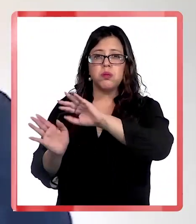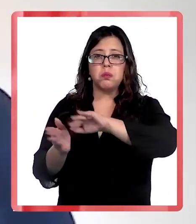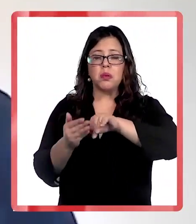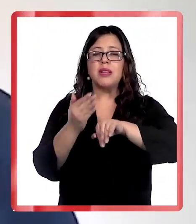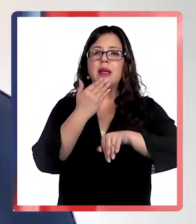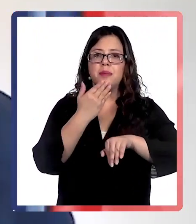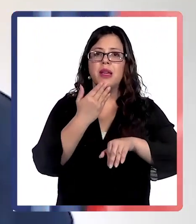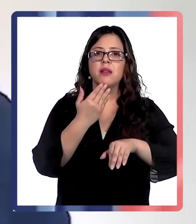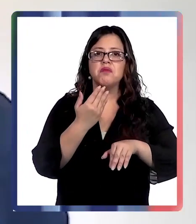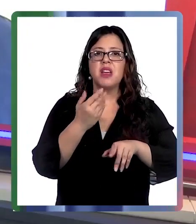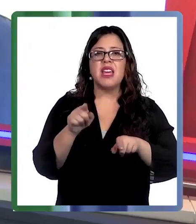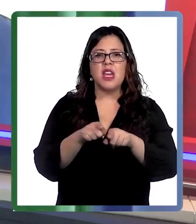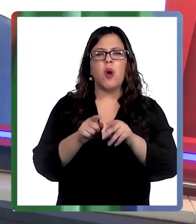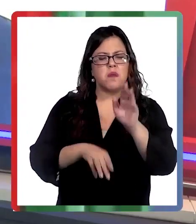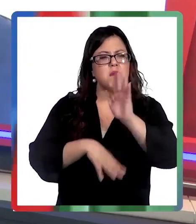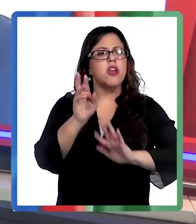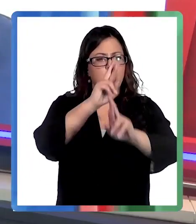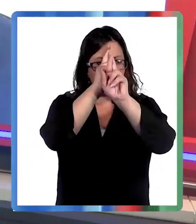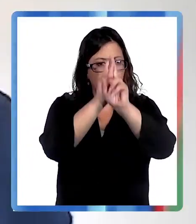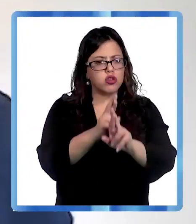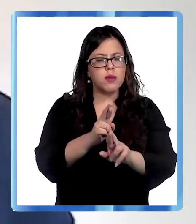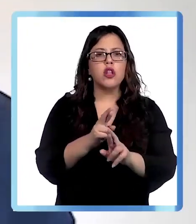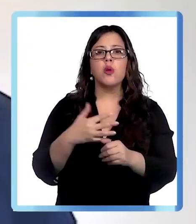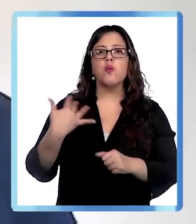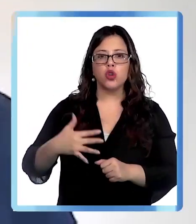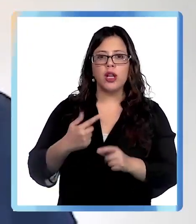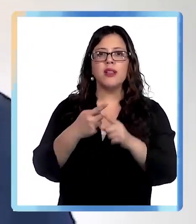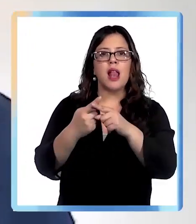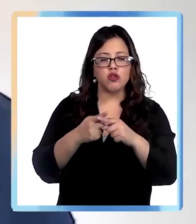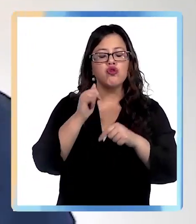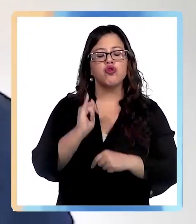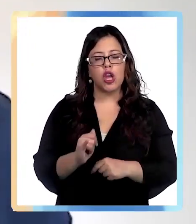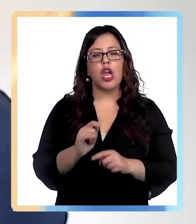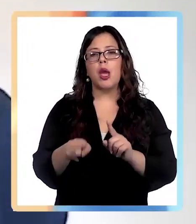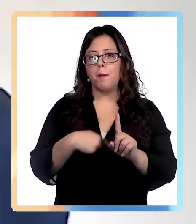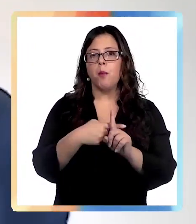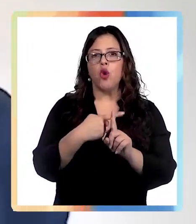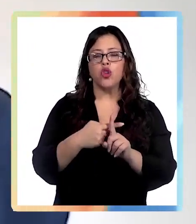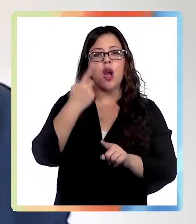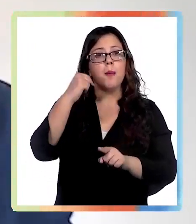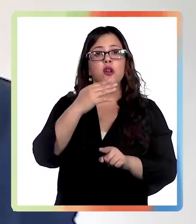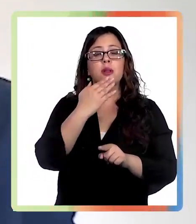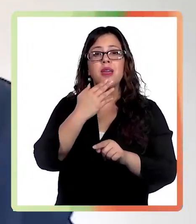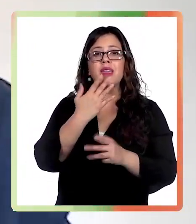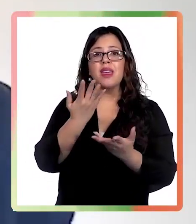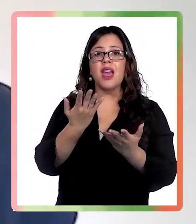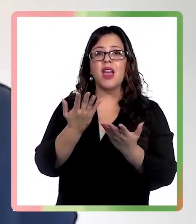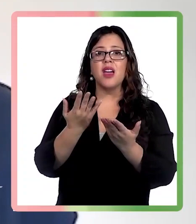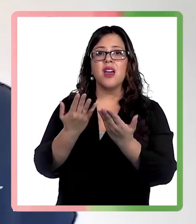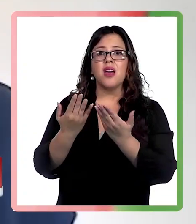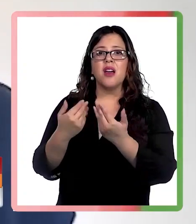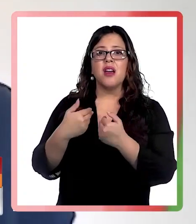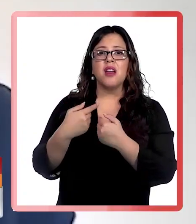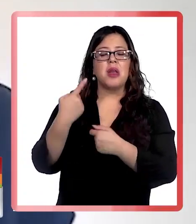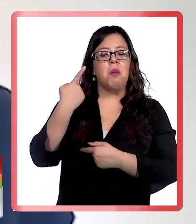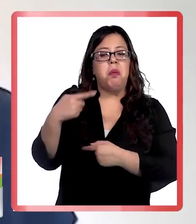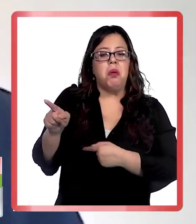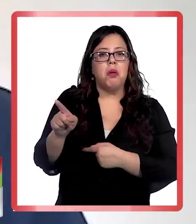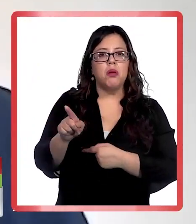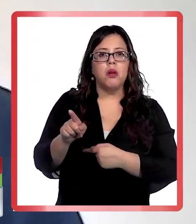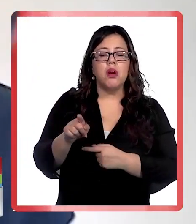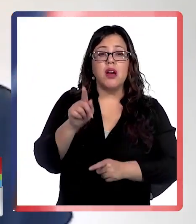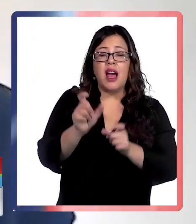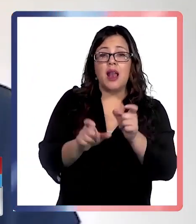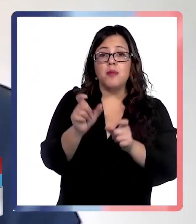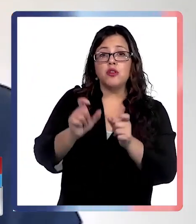la sociedad, absolutamente, pero también hay un incremento de la indiferencia, en la cual los profesores también les es indiferente esta valoración que